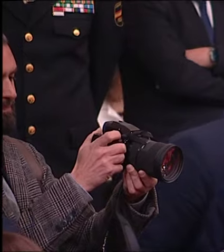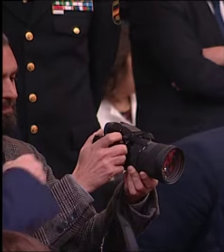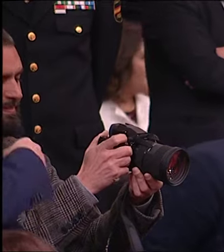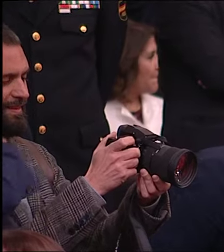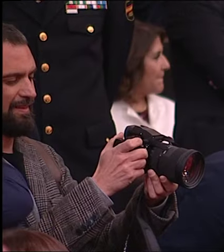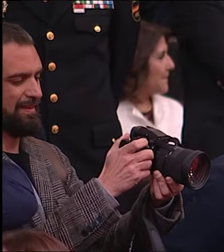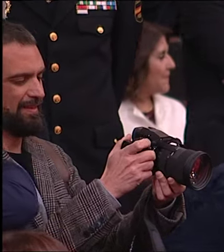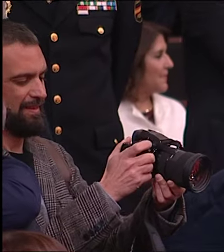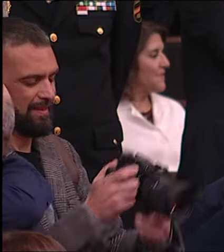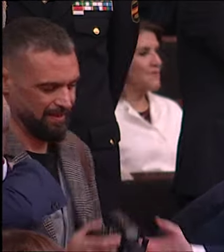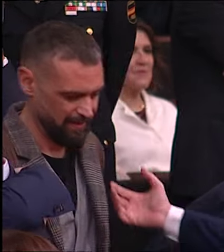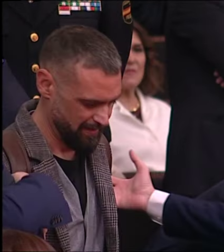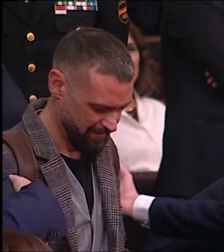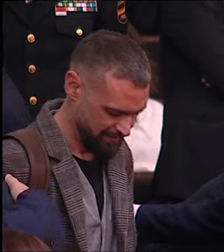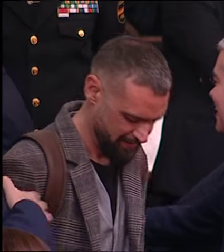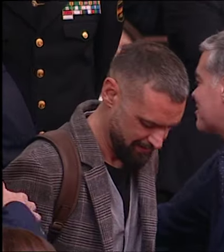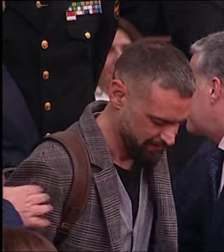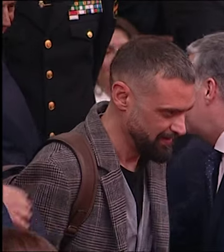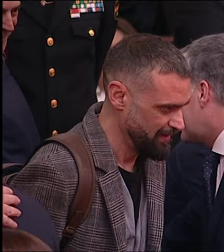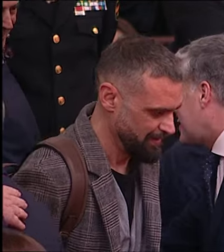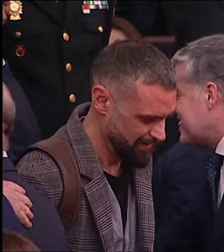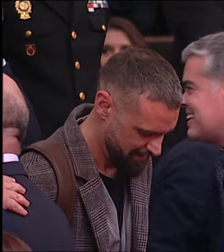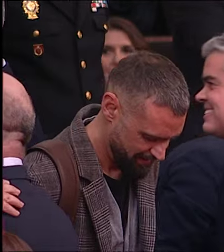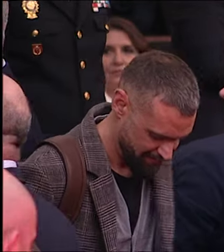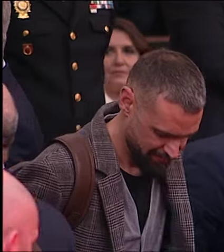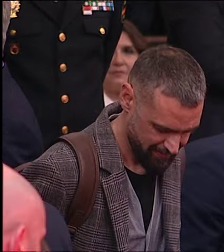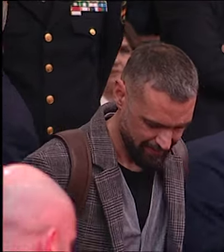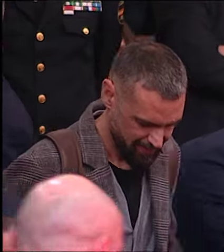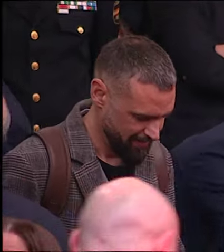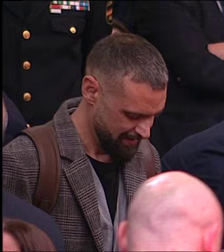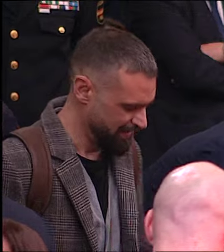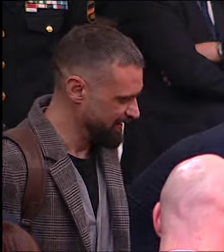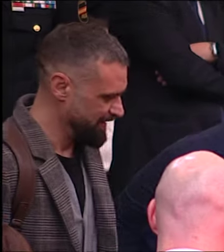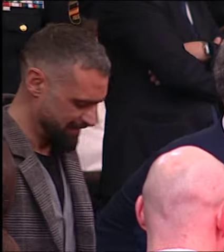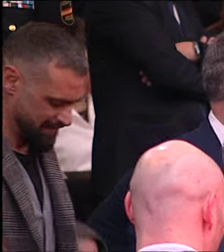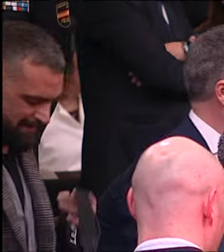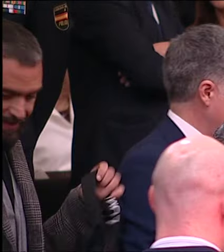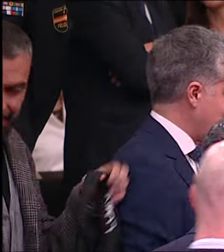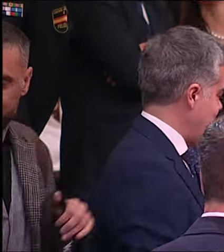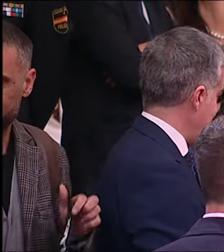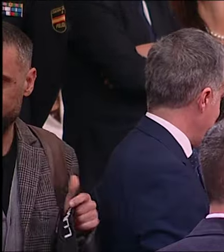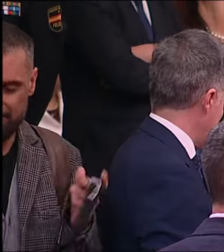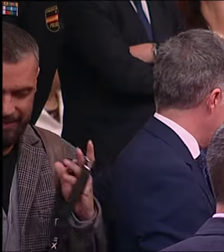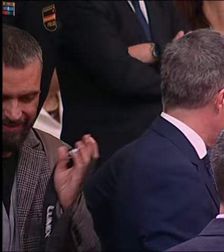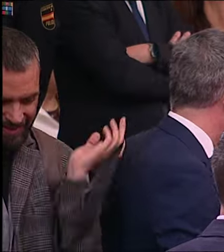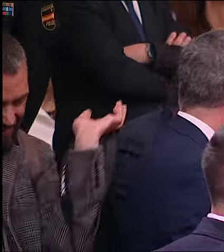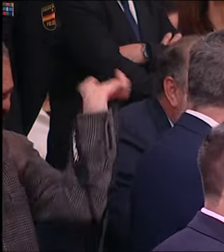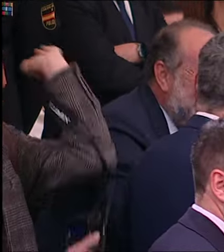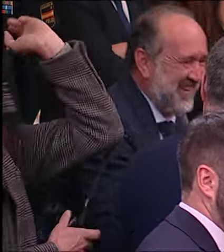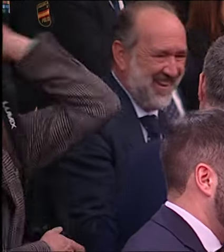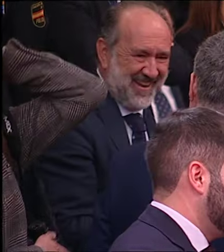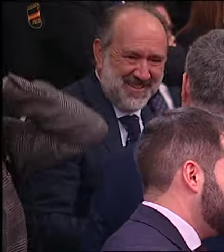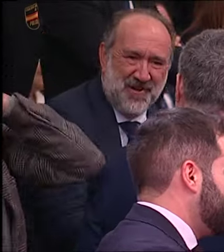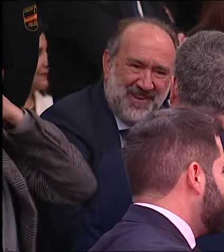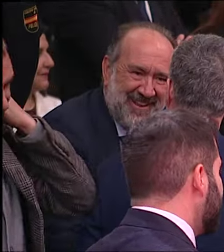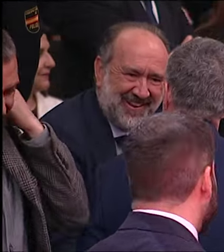responsables, en este caso nacionales, del Partido Popular, Vicente Pitarte, que también se une a